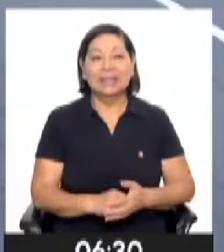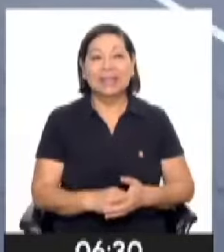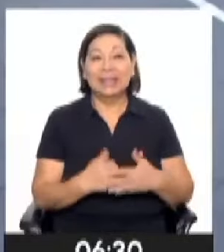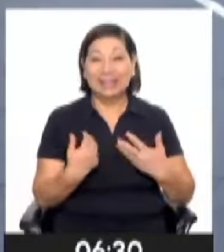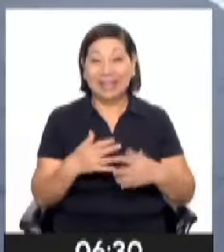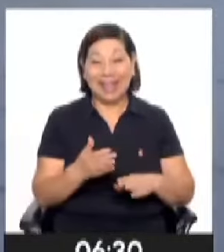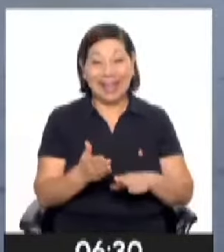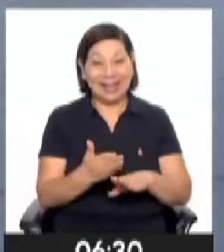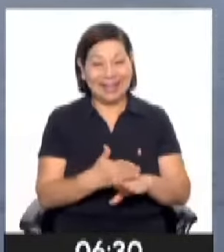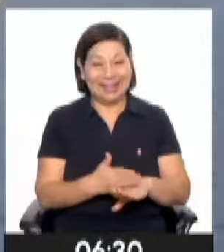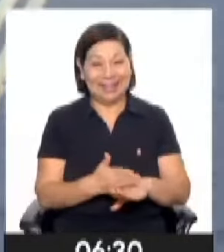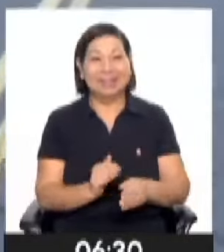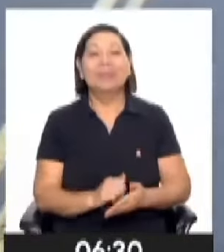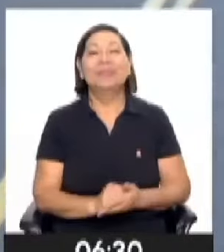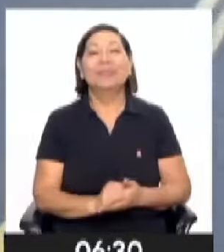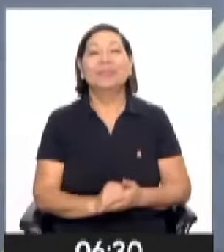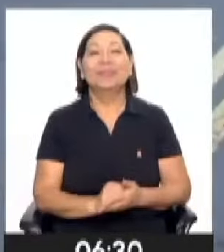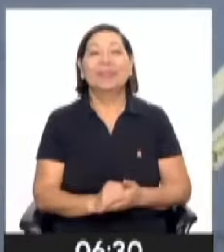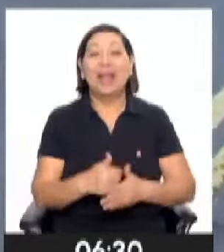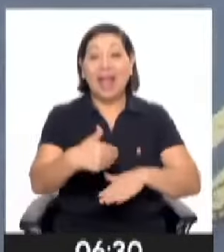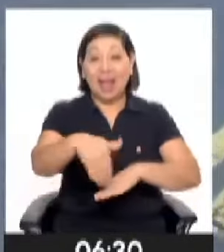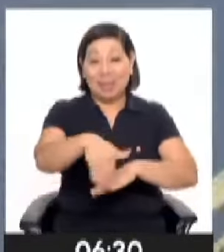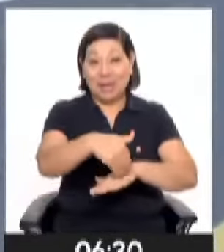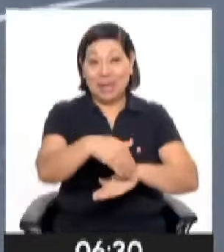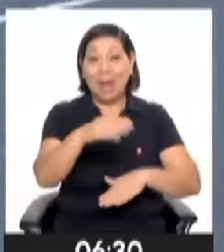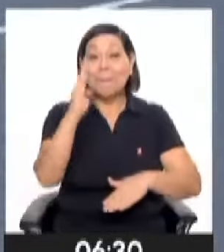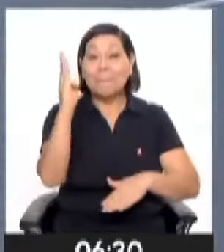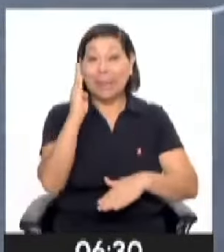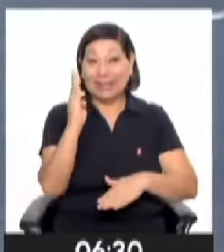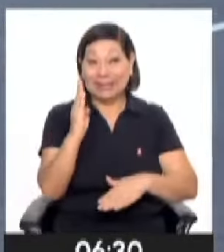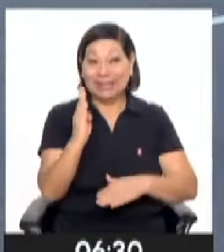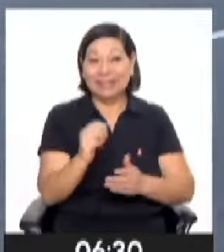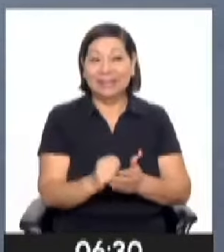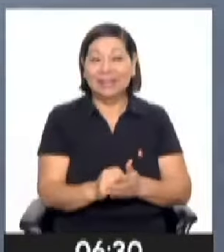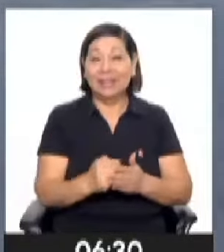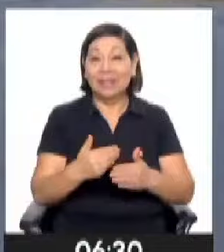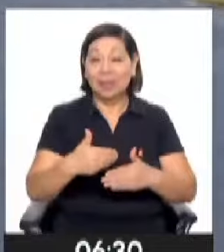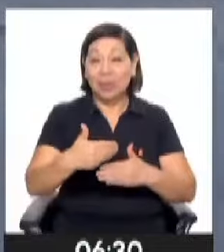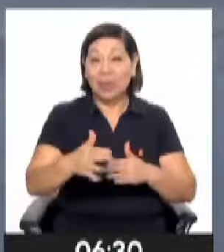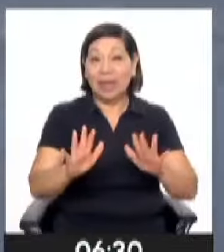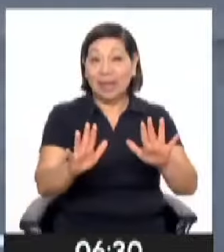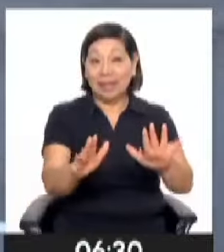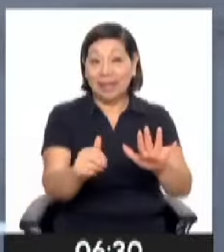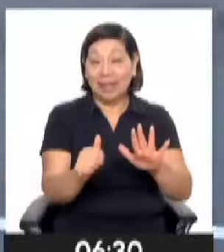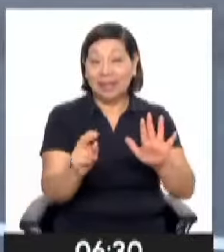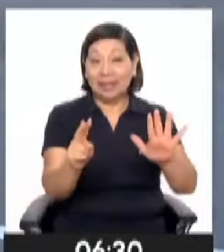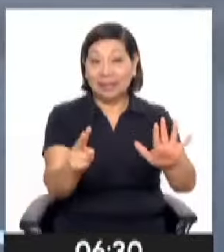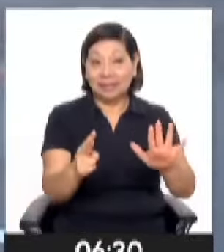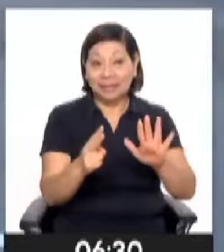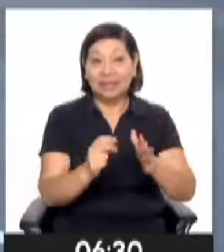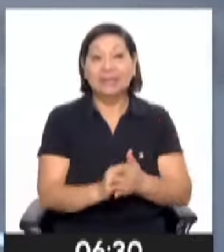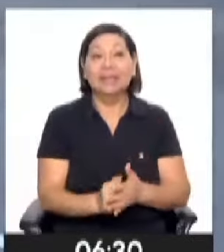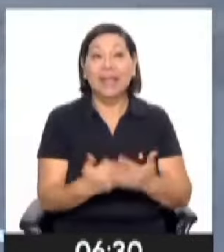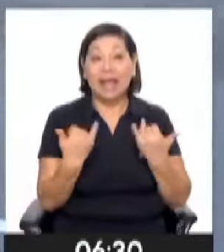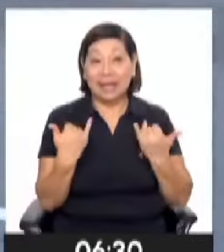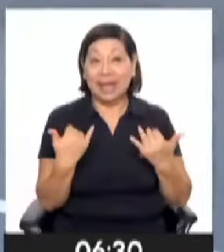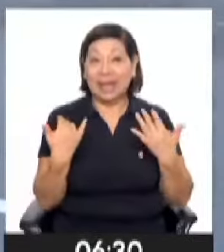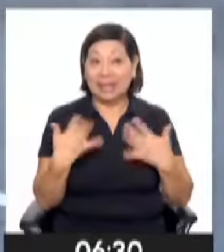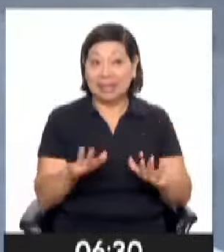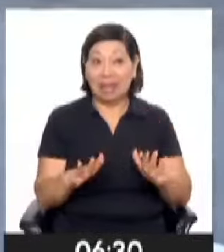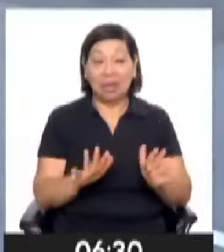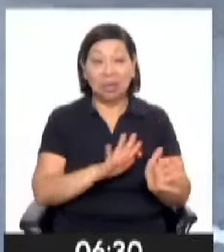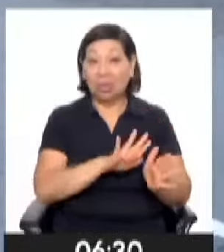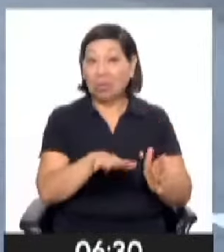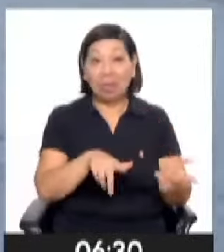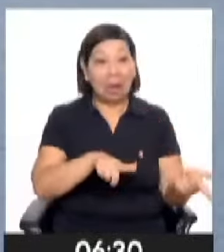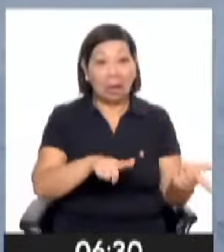Nosotros, como bien lo señalan, estamos en la avenida Brasil, exactamente la cuadra 16, la cuadra 17. Acá ya está casi